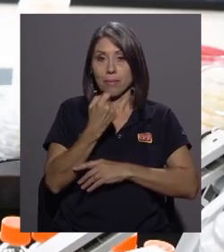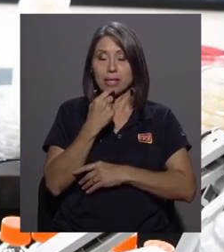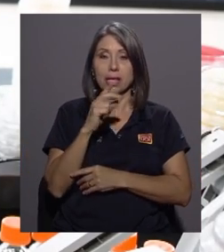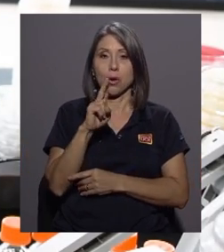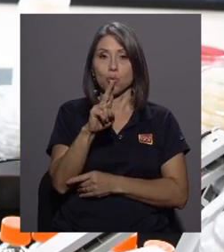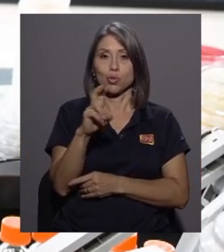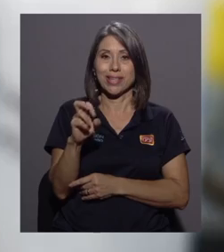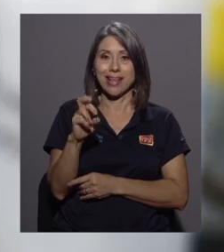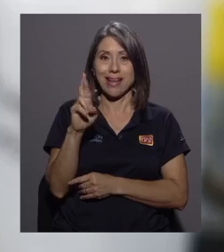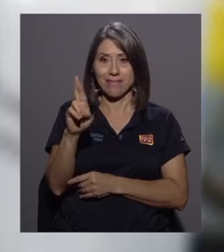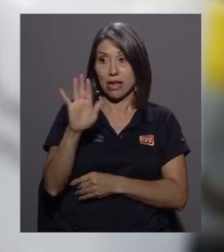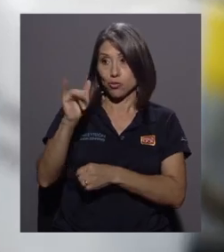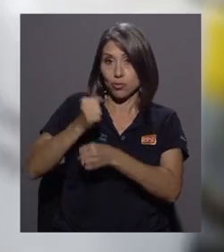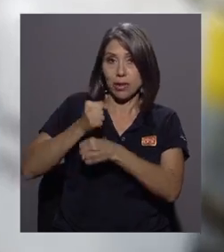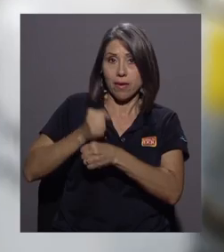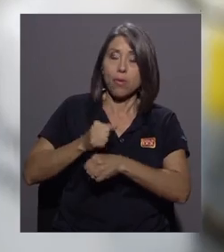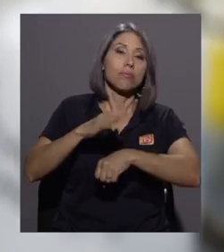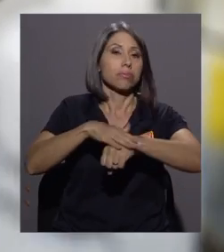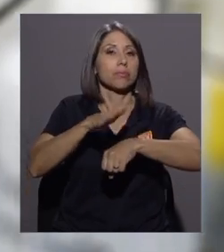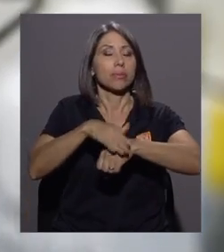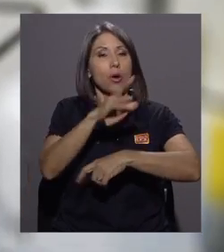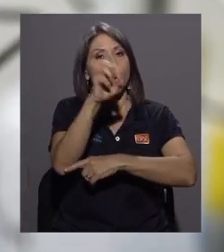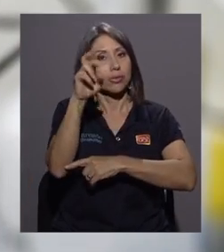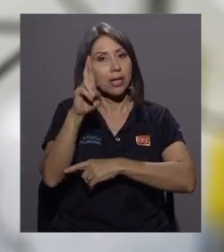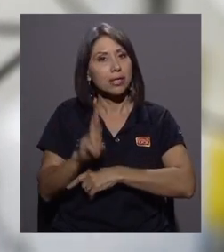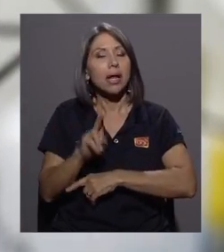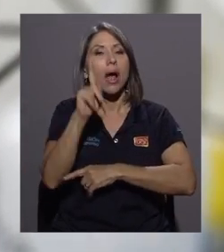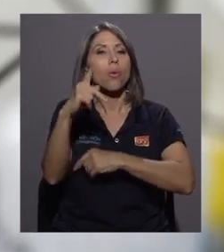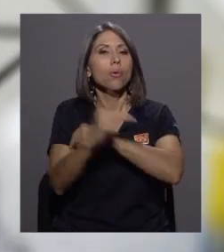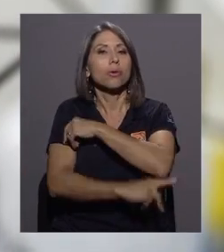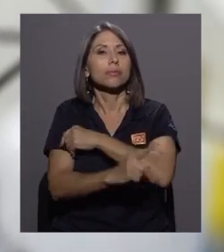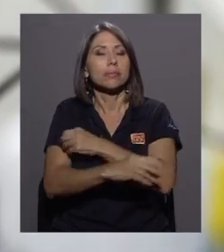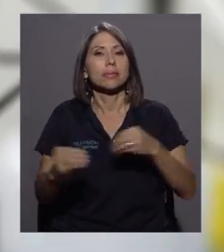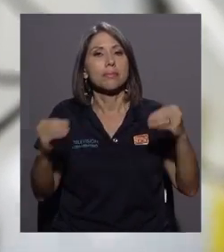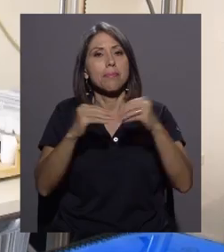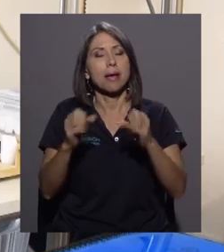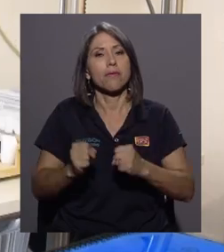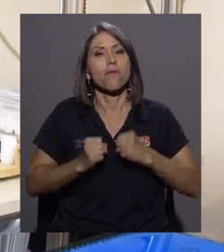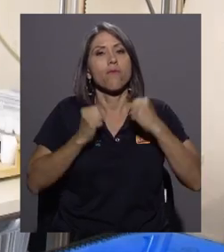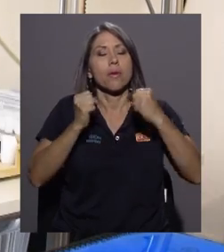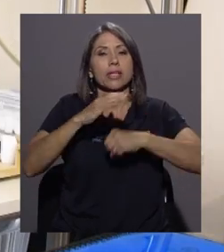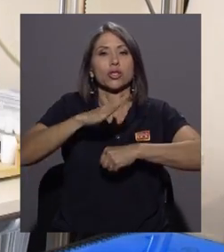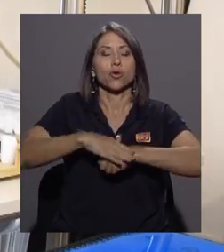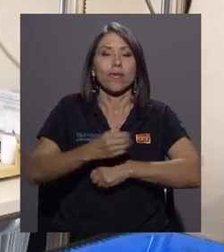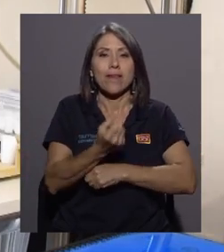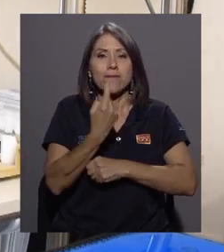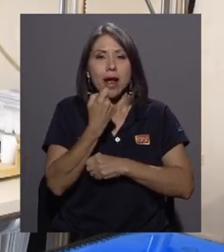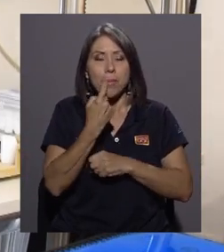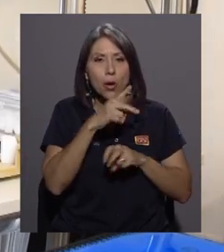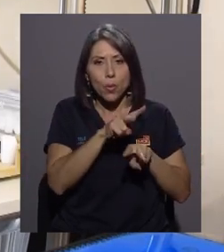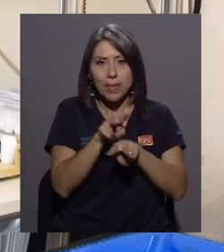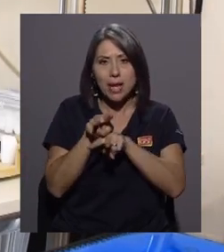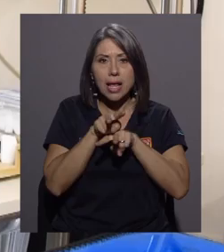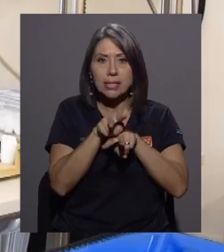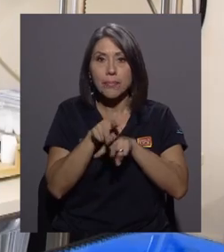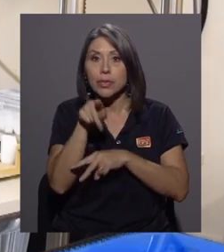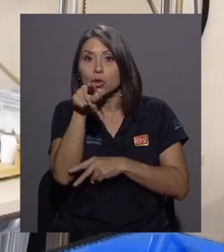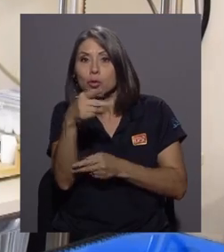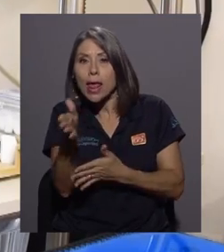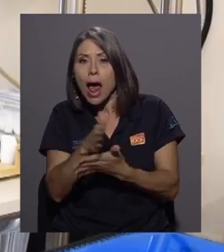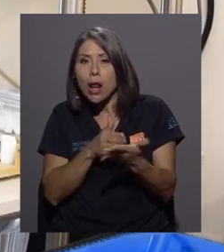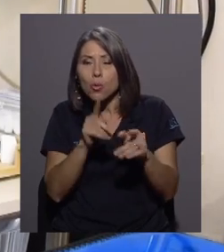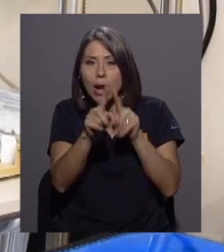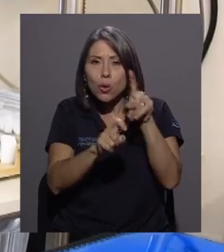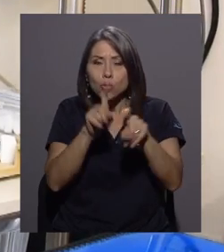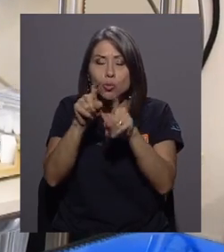UCR permite que Costa Rica sea uno de los países más fuertes en materia de farmacovigilancia. Si usted tiene alguna